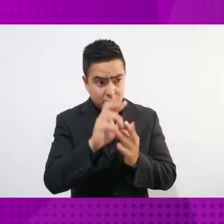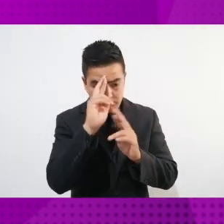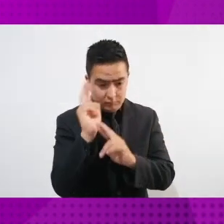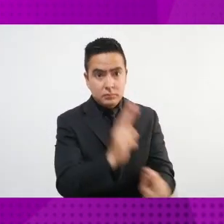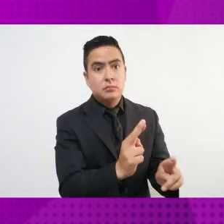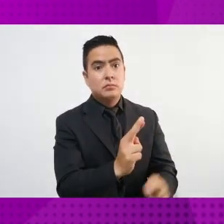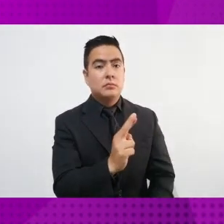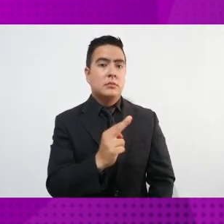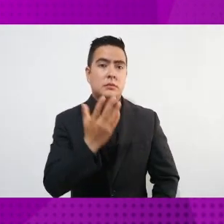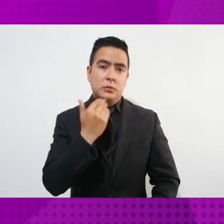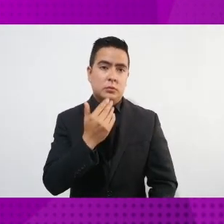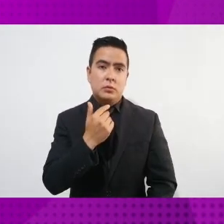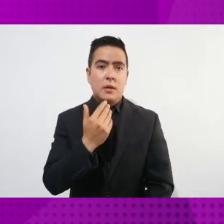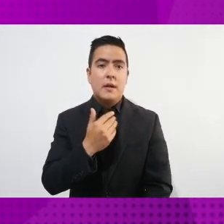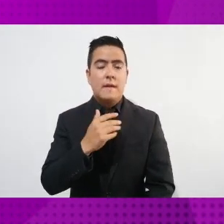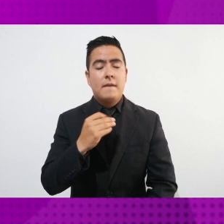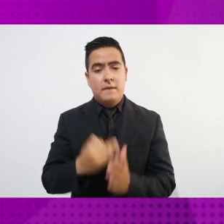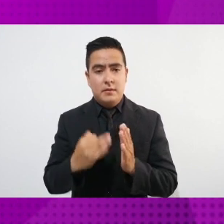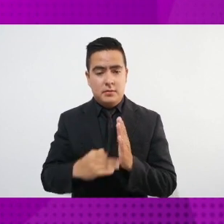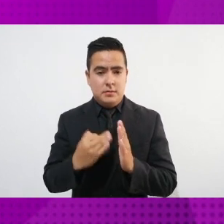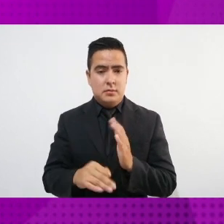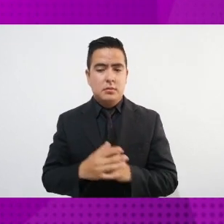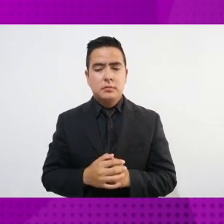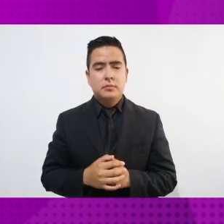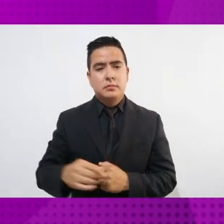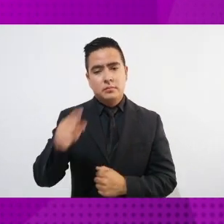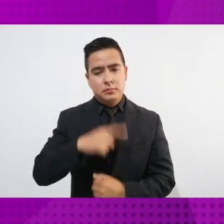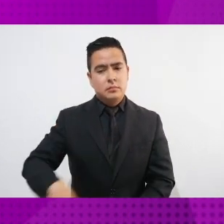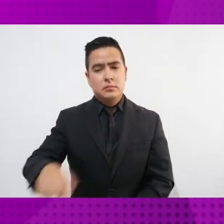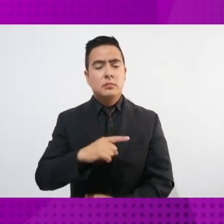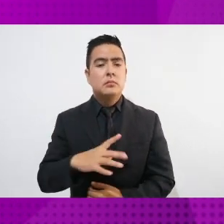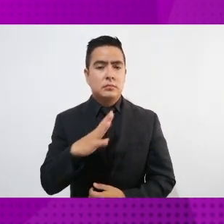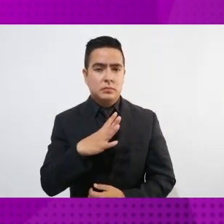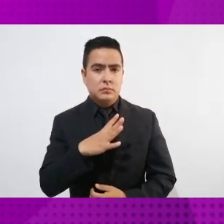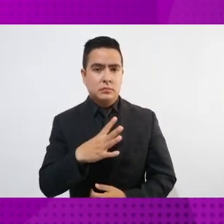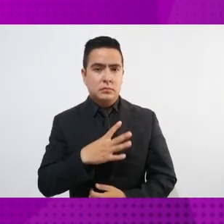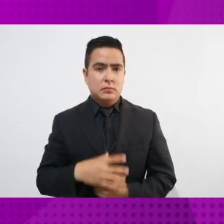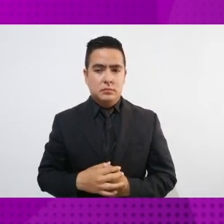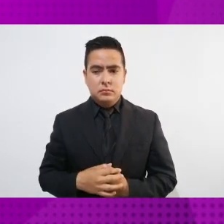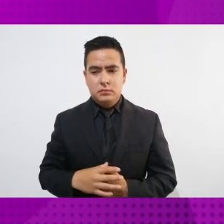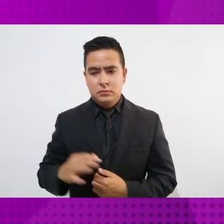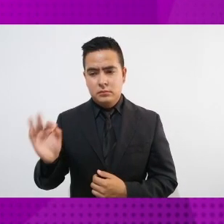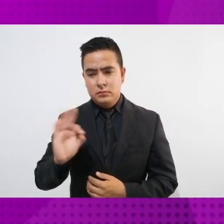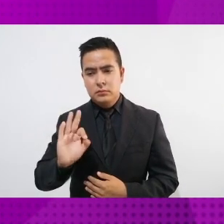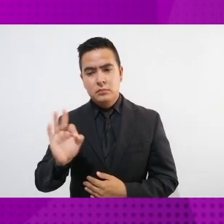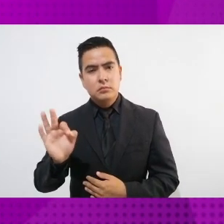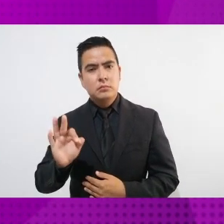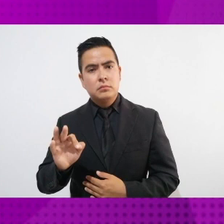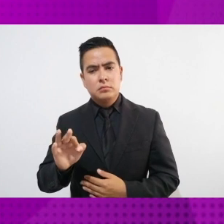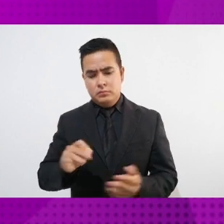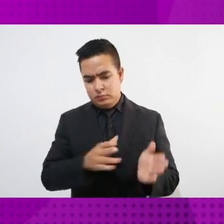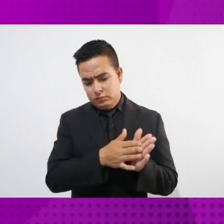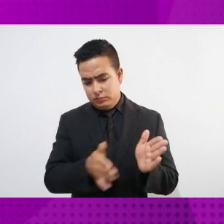en la medida en que no fue otorgada esa representación con una posibilidad de plazo